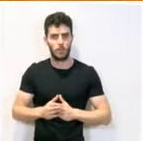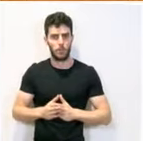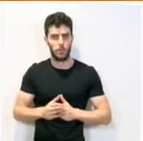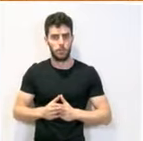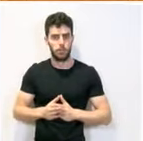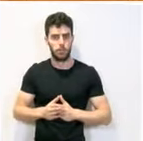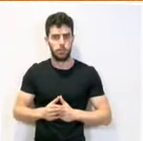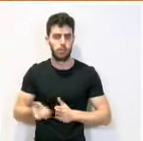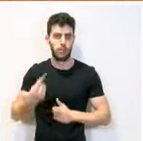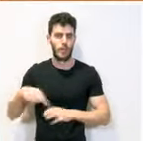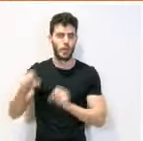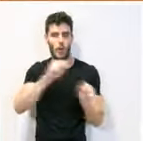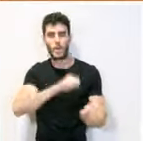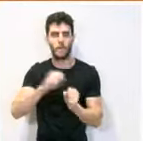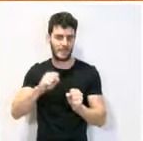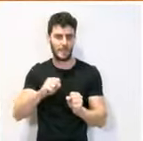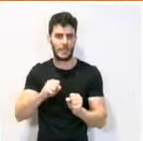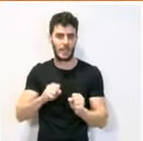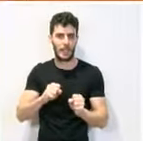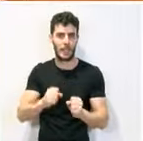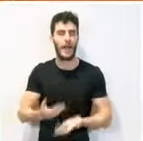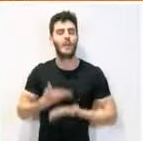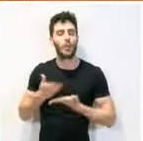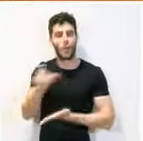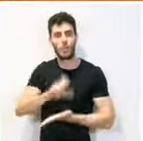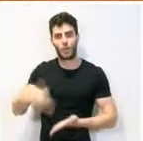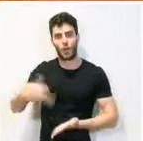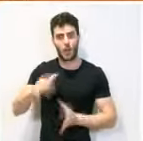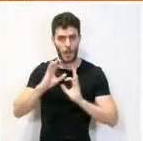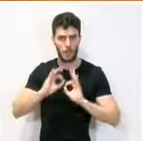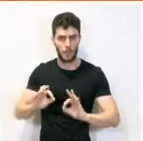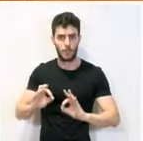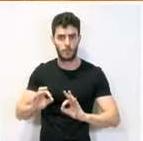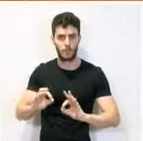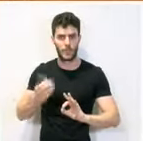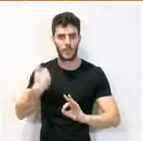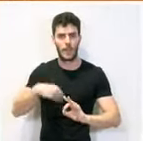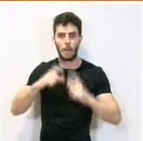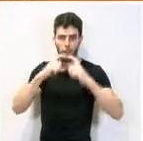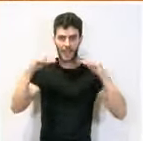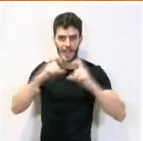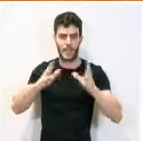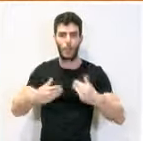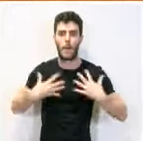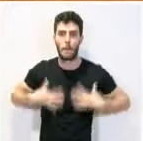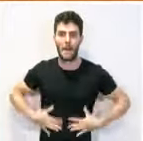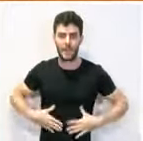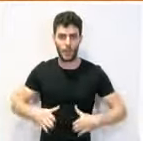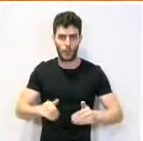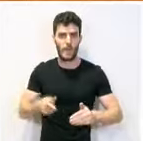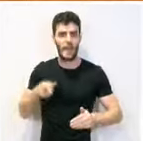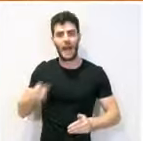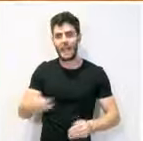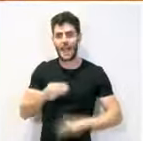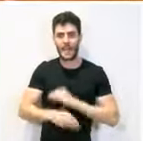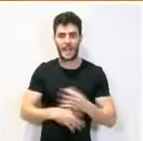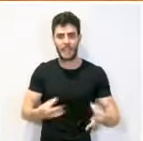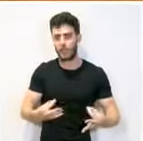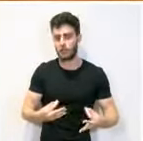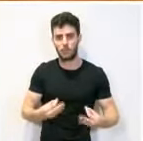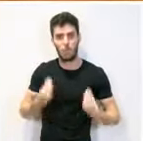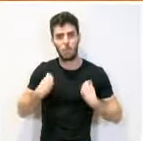de fuego y además con personas enormemente vulnerables, cuando no había mascarillas, cuando no había batas, y allí se jugaban la vida y